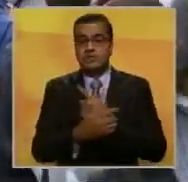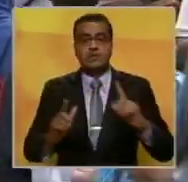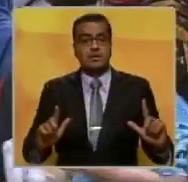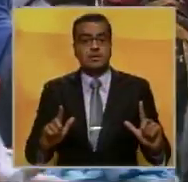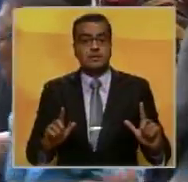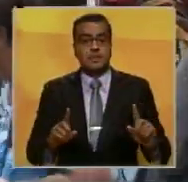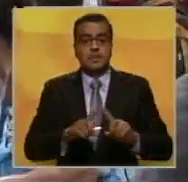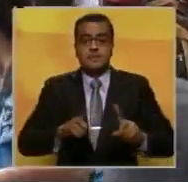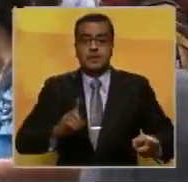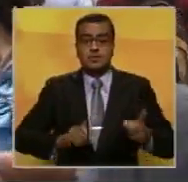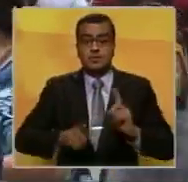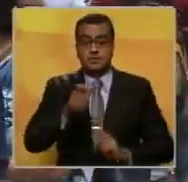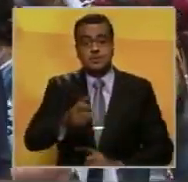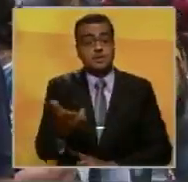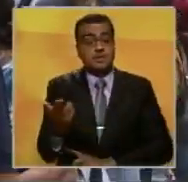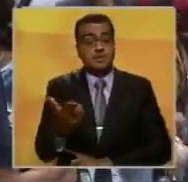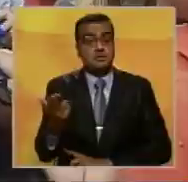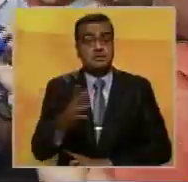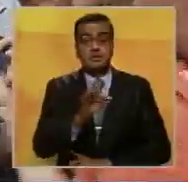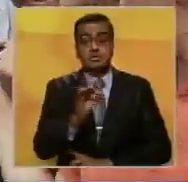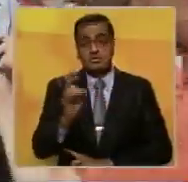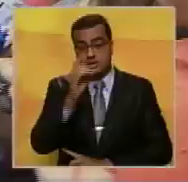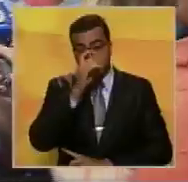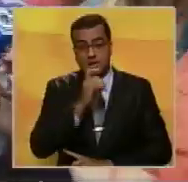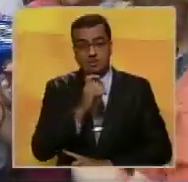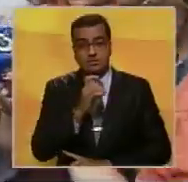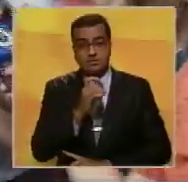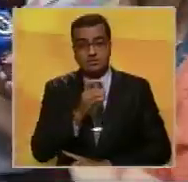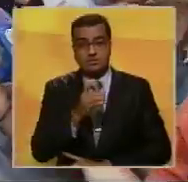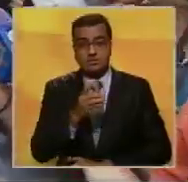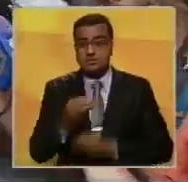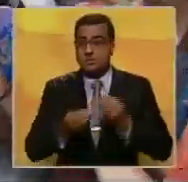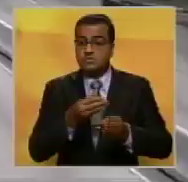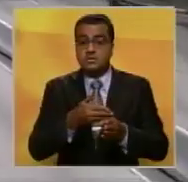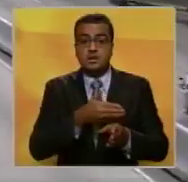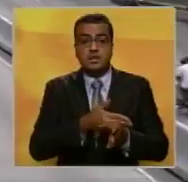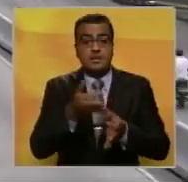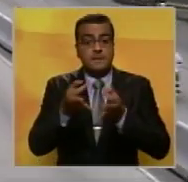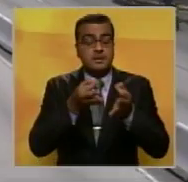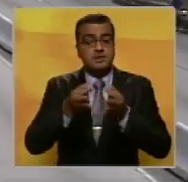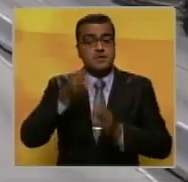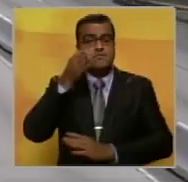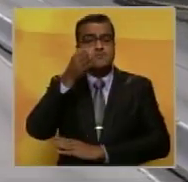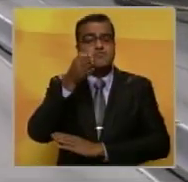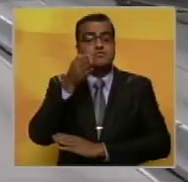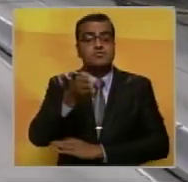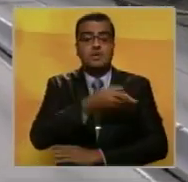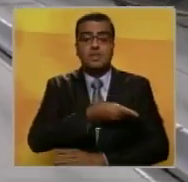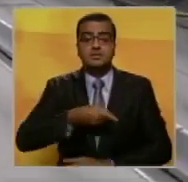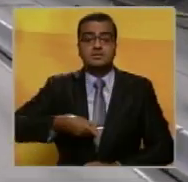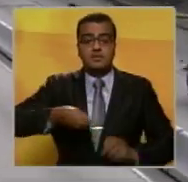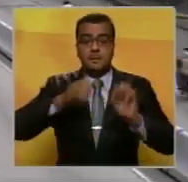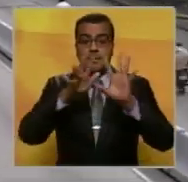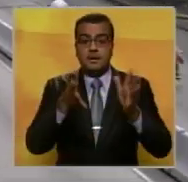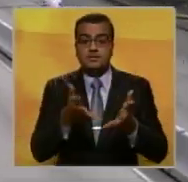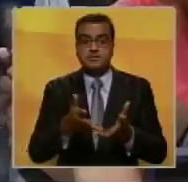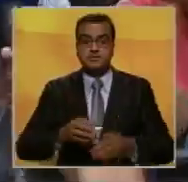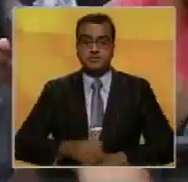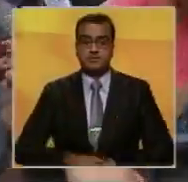pero algunos, como este taxista de 80 años, no lo hicieron sin antes expresar el futuro que desean para el